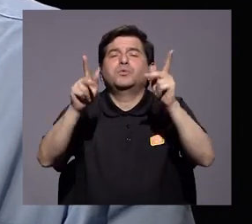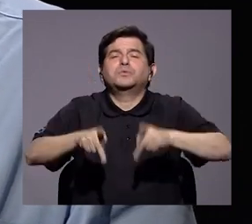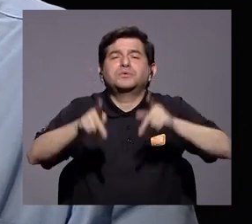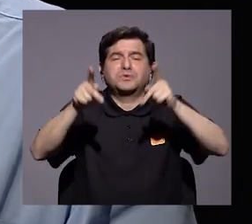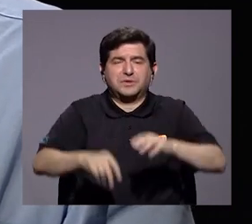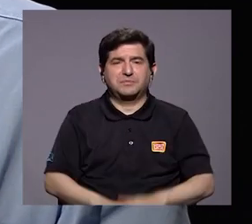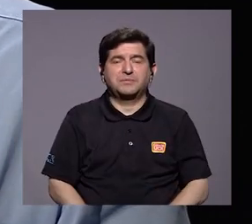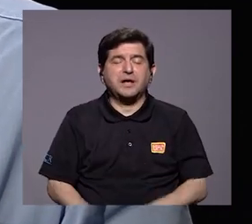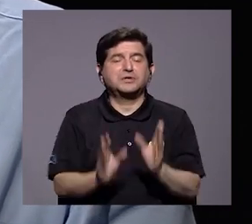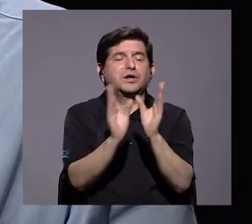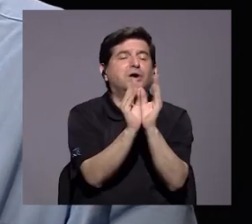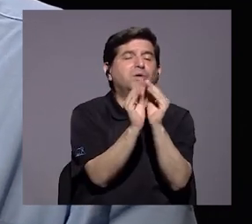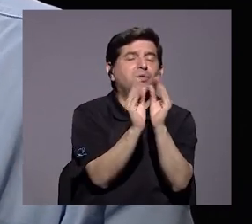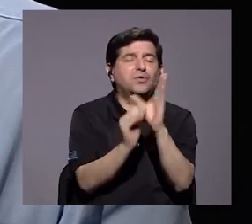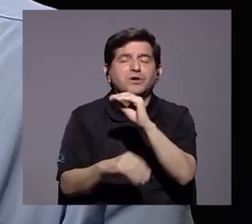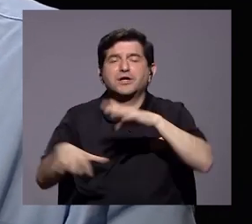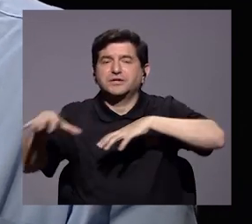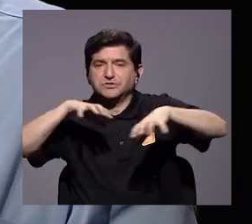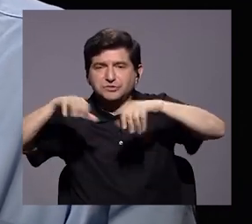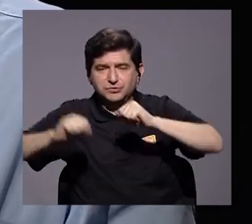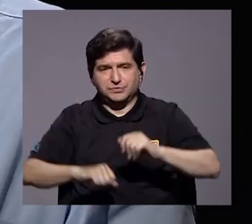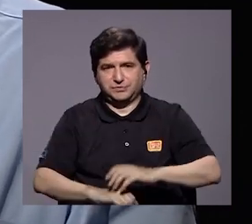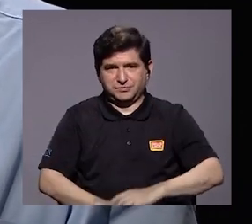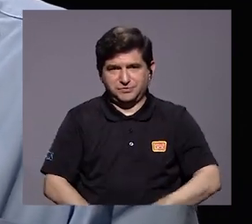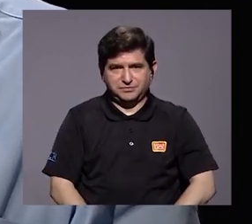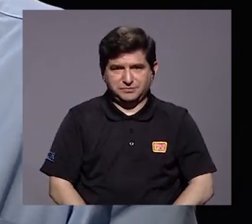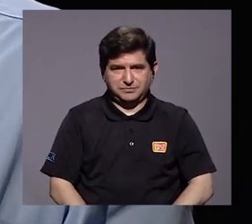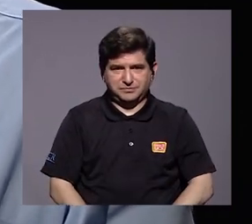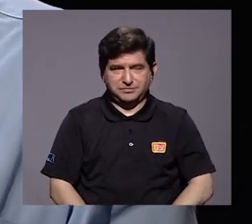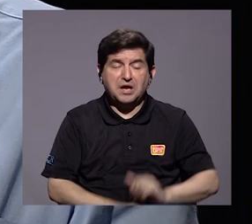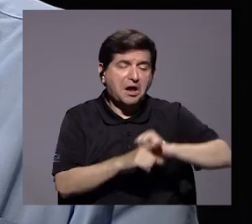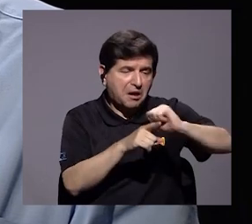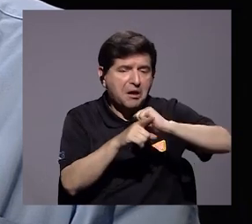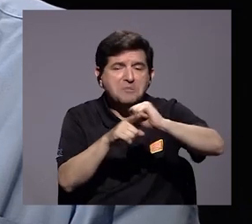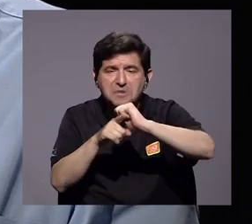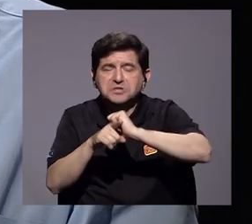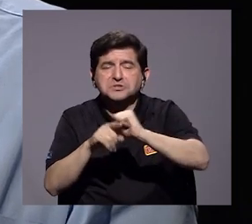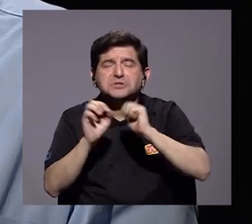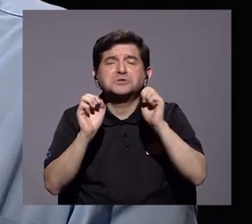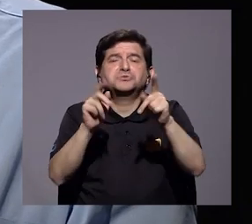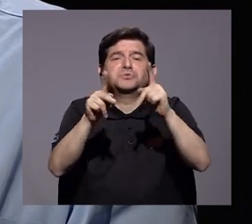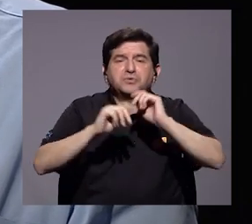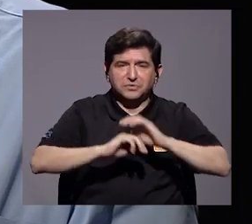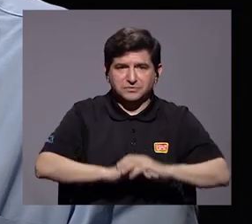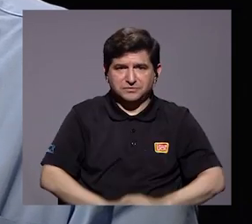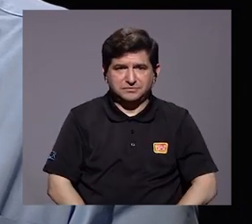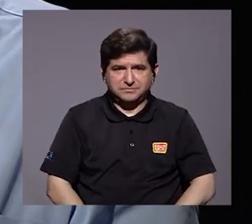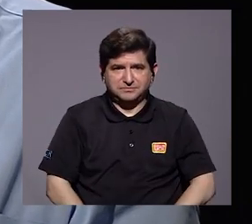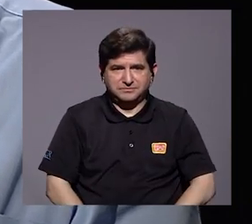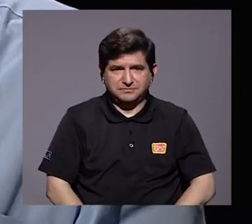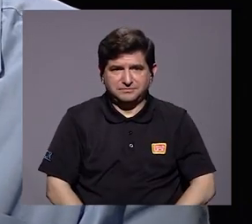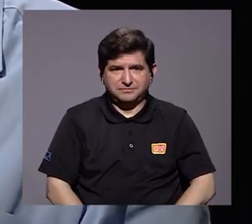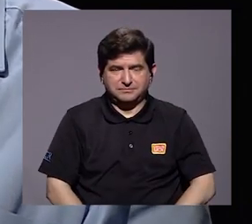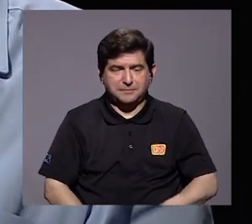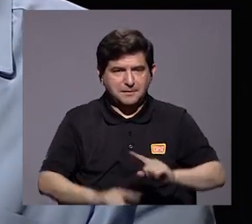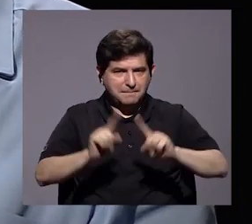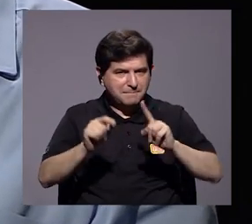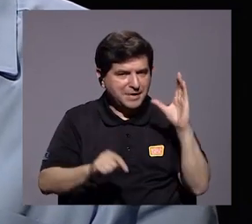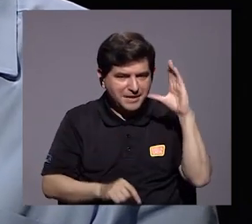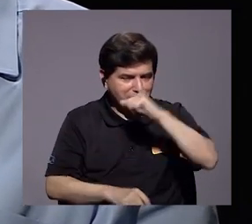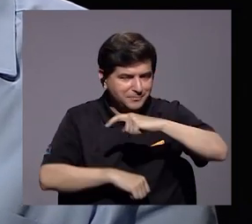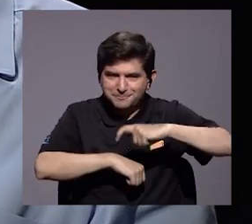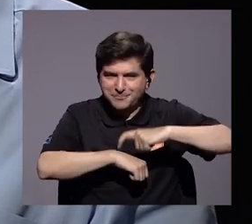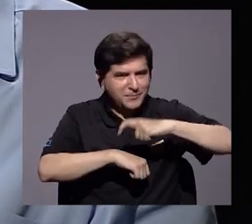a congresos y actividades pero con capacitaciones etcétera y no me dieron el